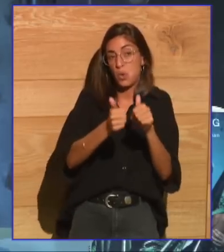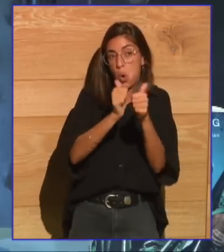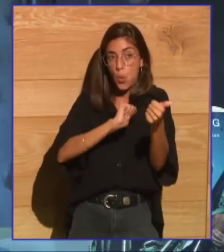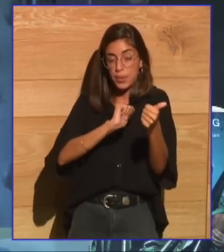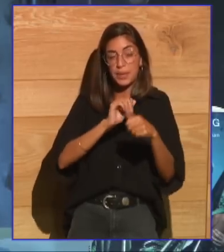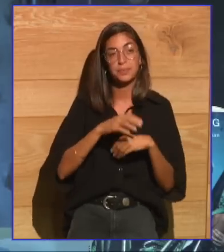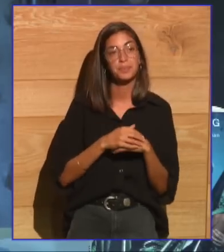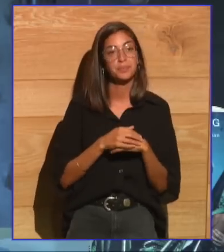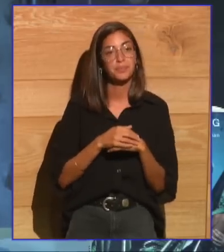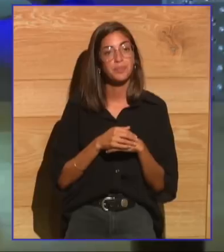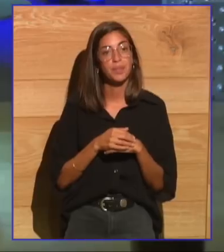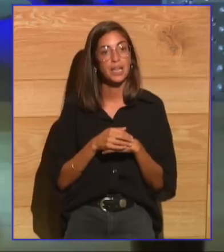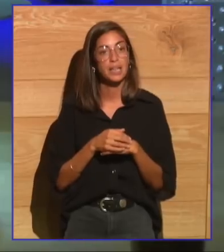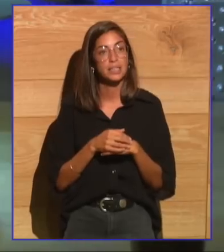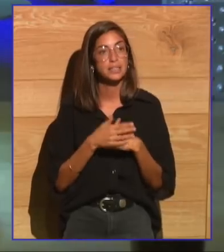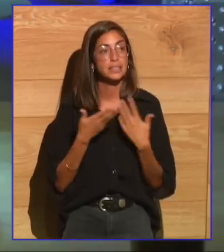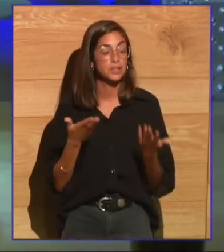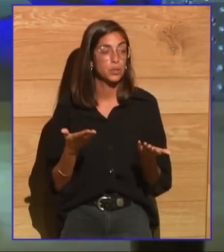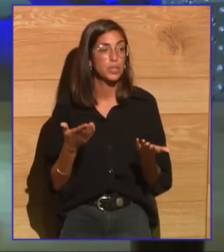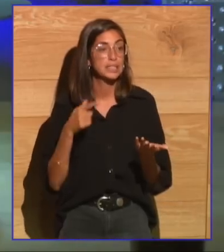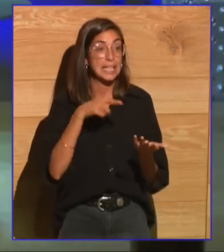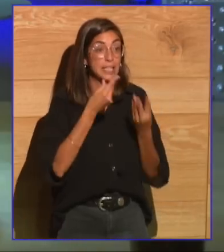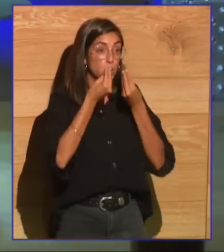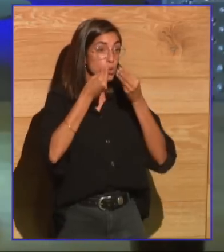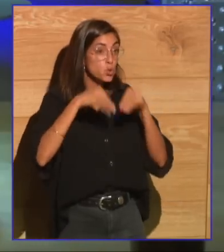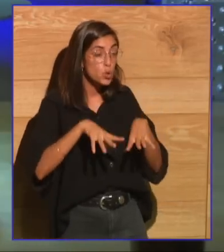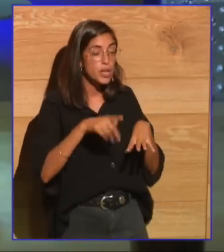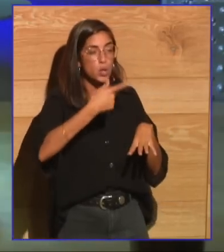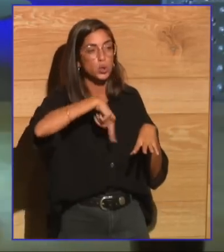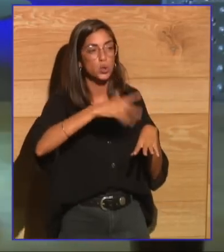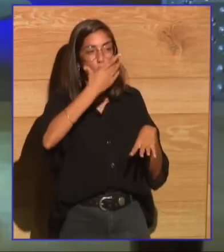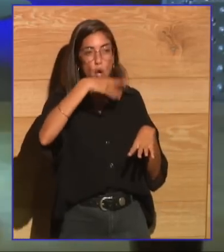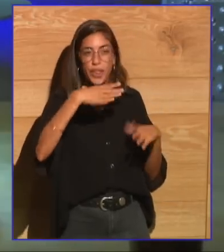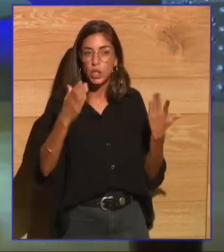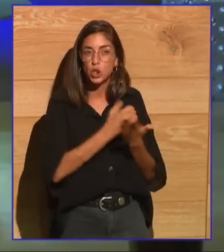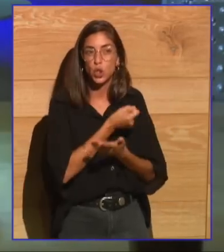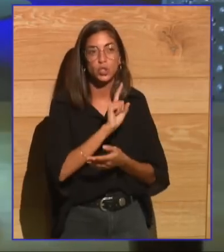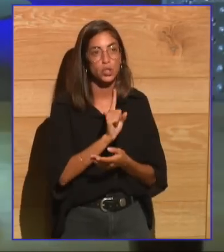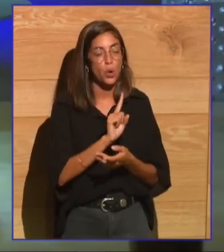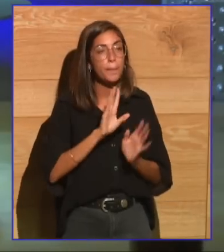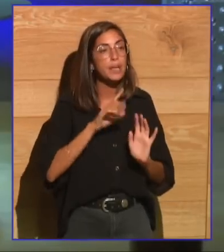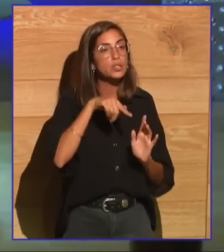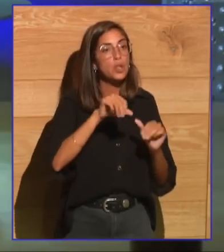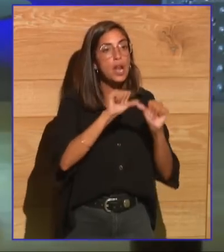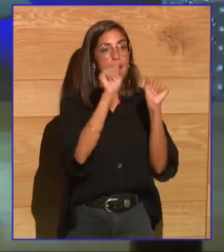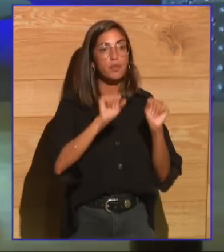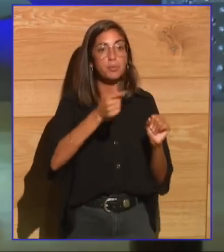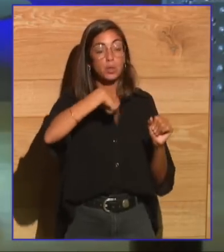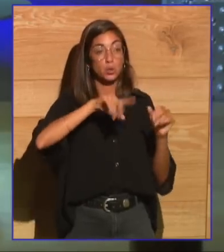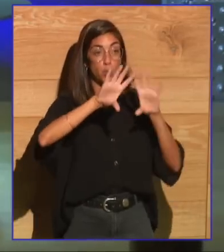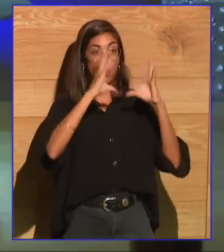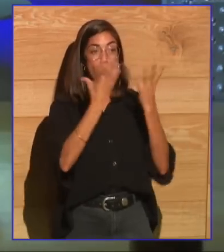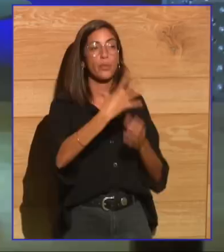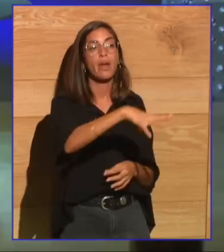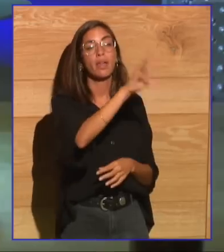luz de la curación está ahí y cuál y está como no es una historia que conozcamos todos es simplemente que es la manera en la que entendemos el mundo es